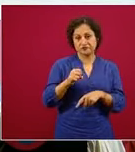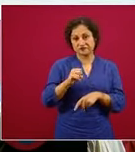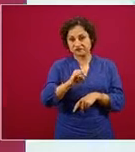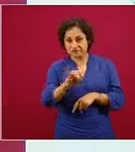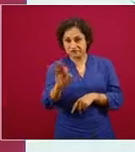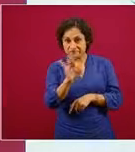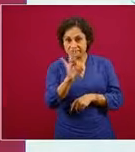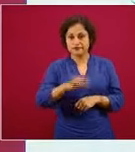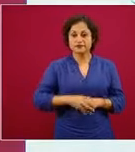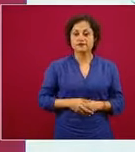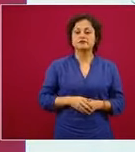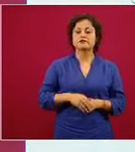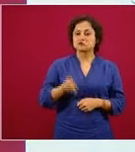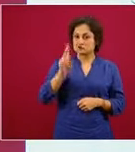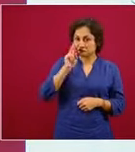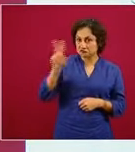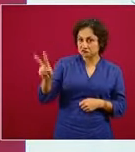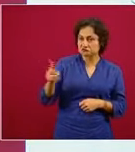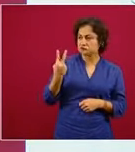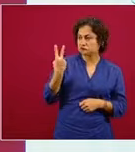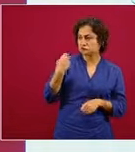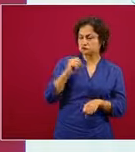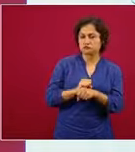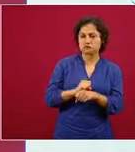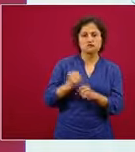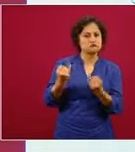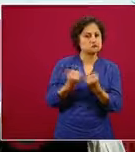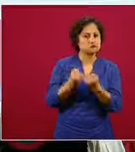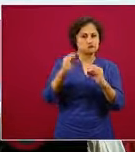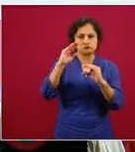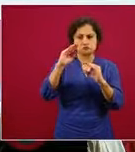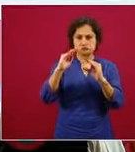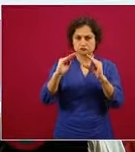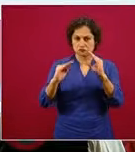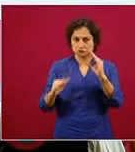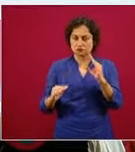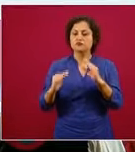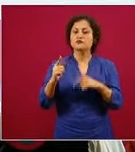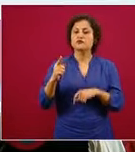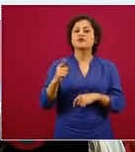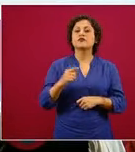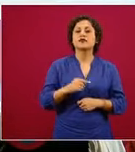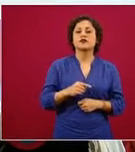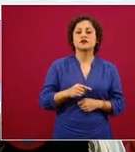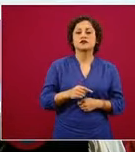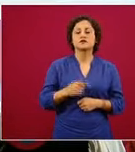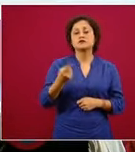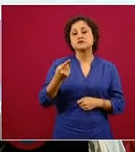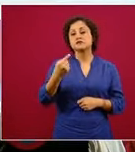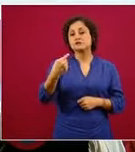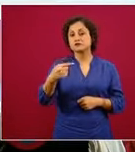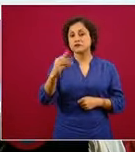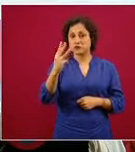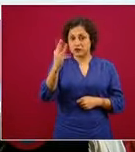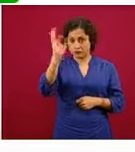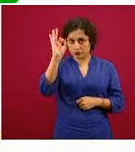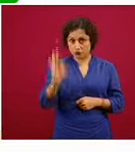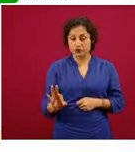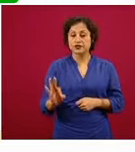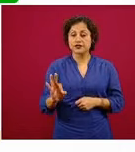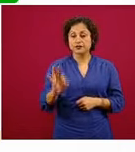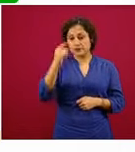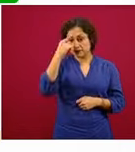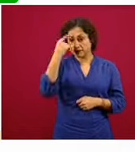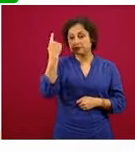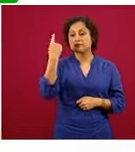vemos la tendencia descendente en las últimas 2 semanas, es una tendencia leve, ligera, con un menos 3% para el comparativo